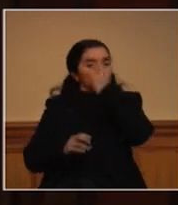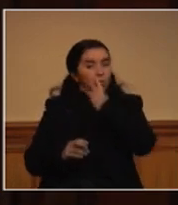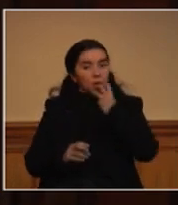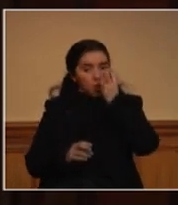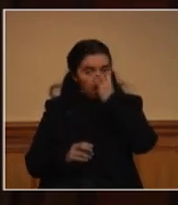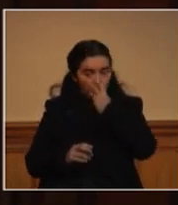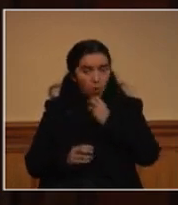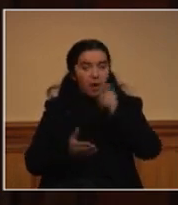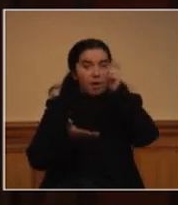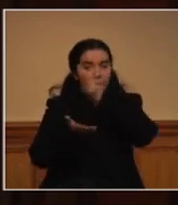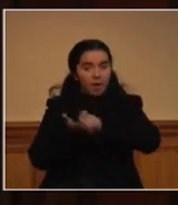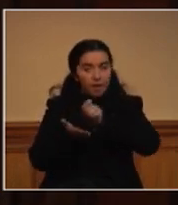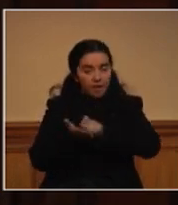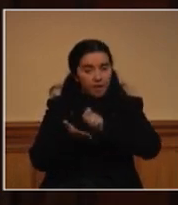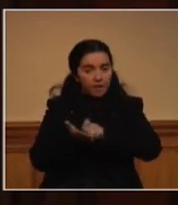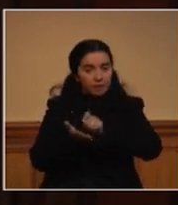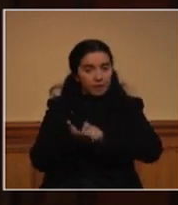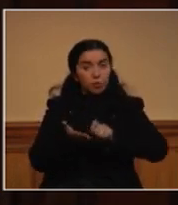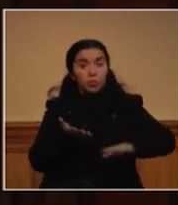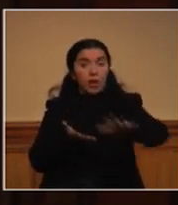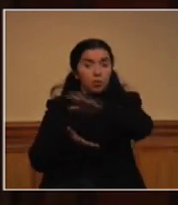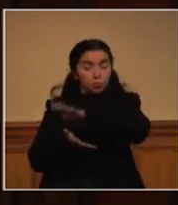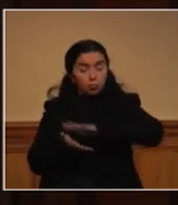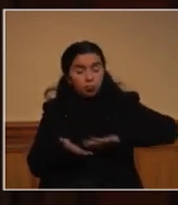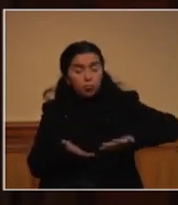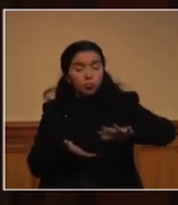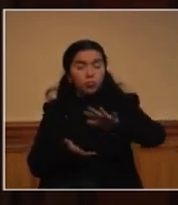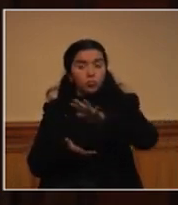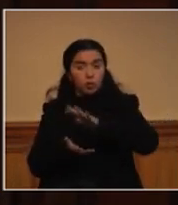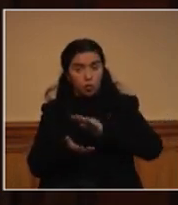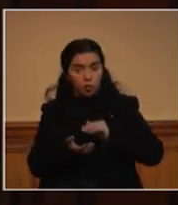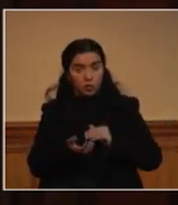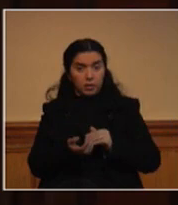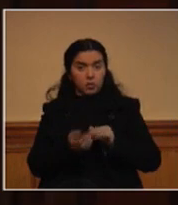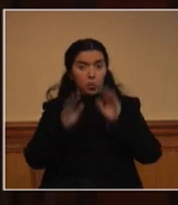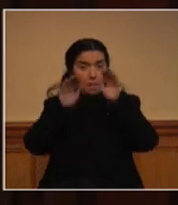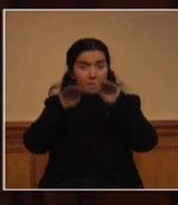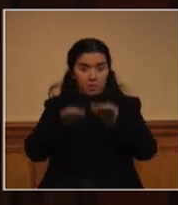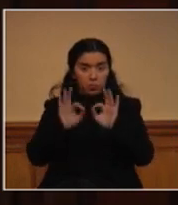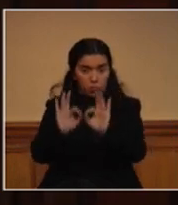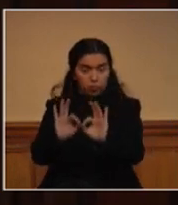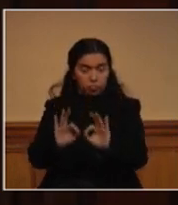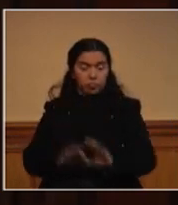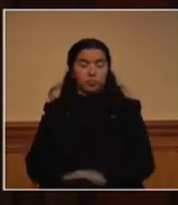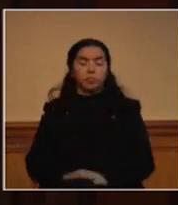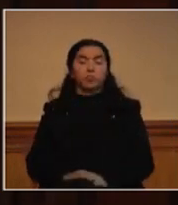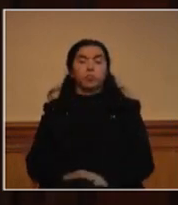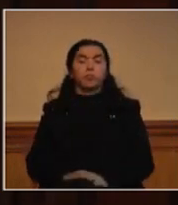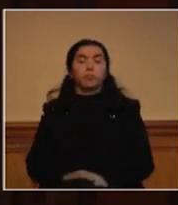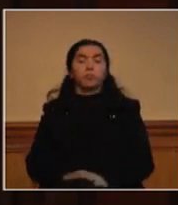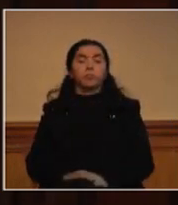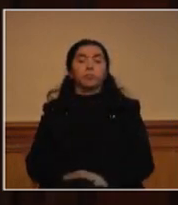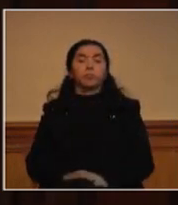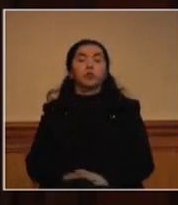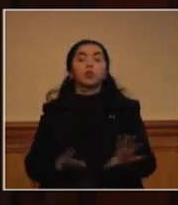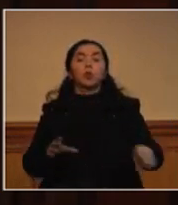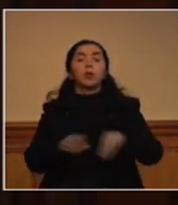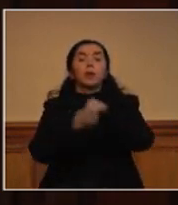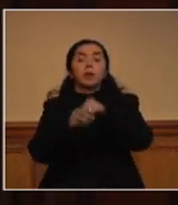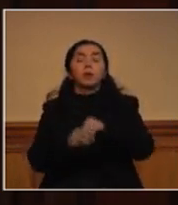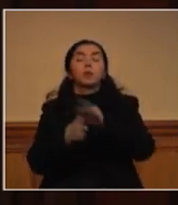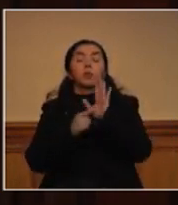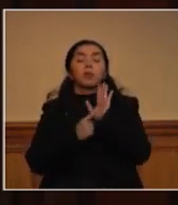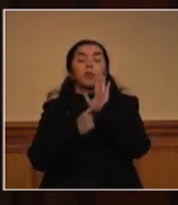y escritura en ese contexto, en ese único contexto. Yo he incluido en la presentación, me